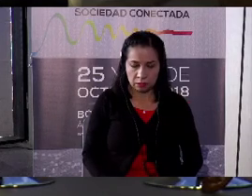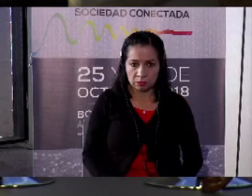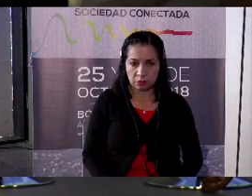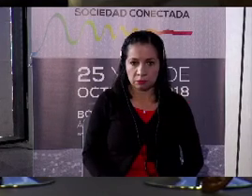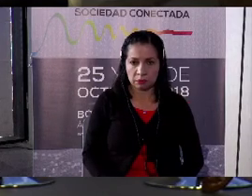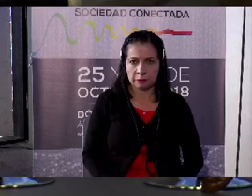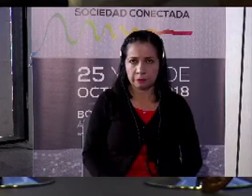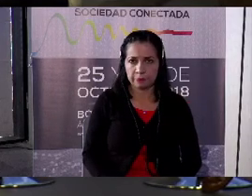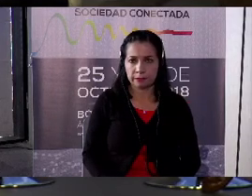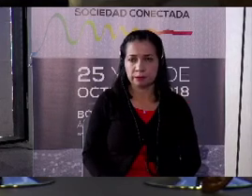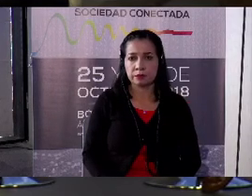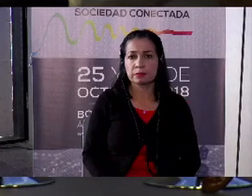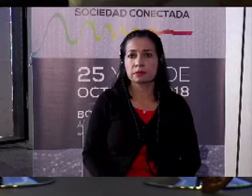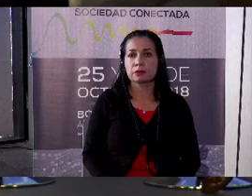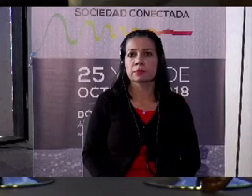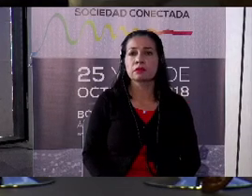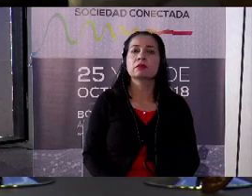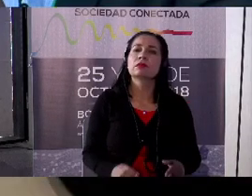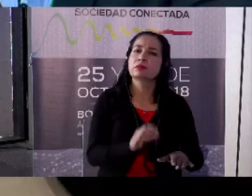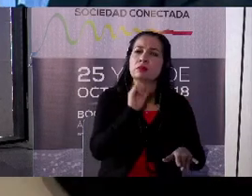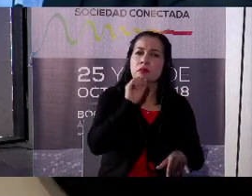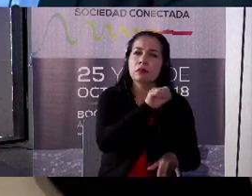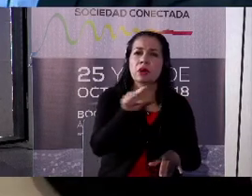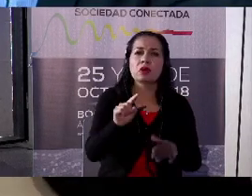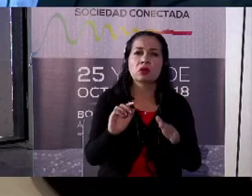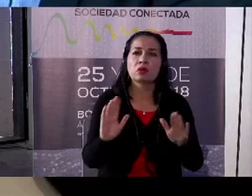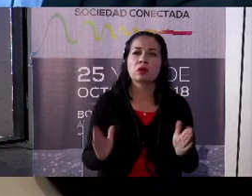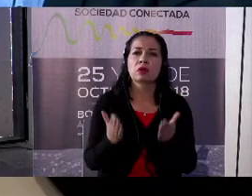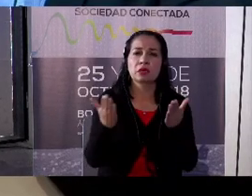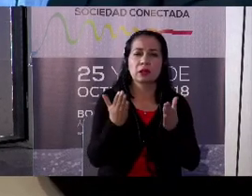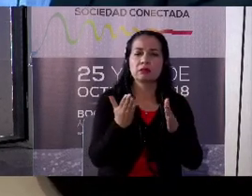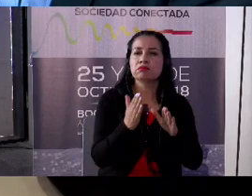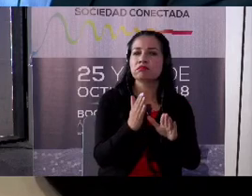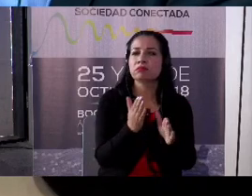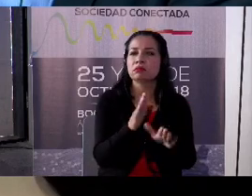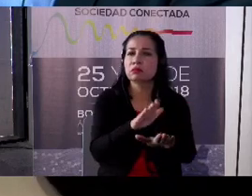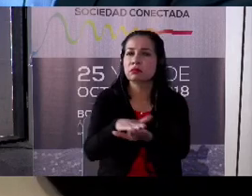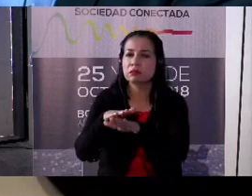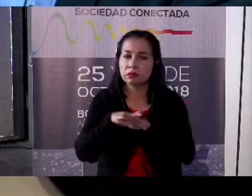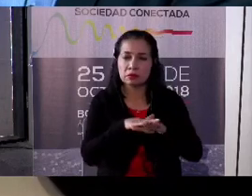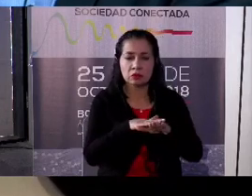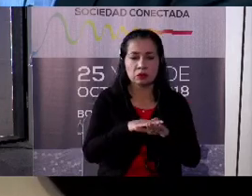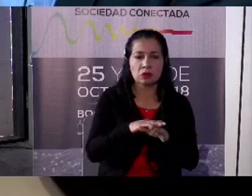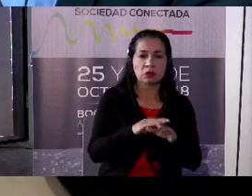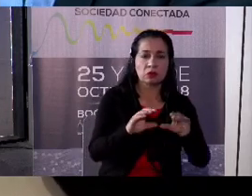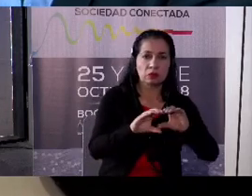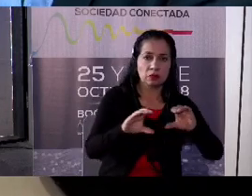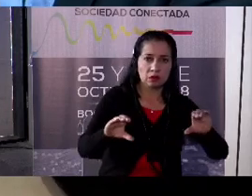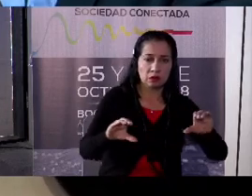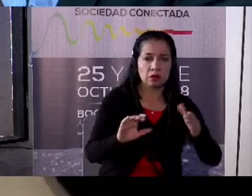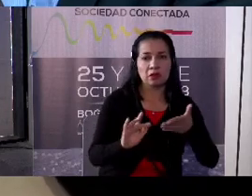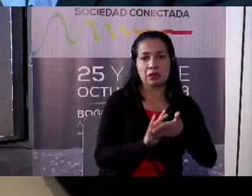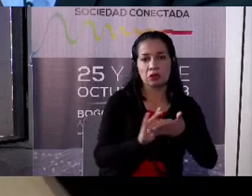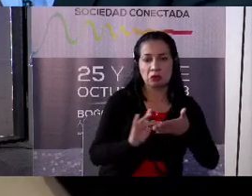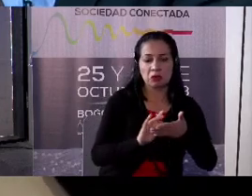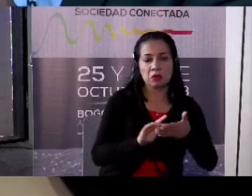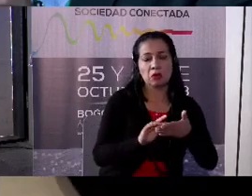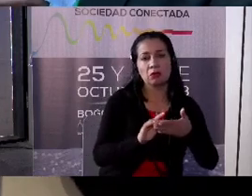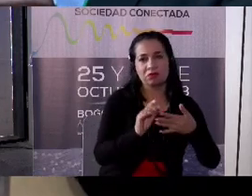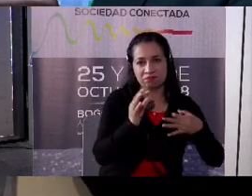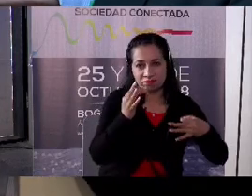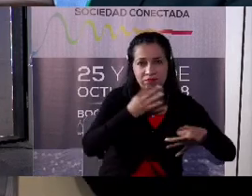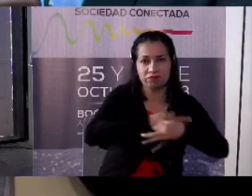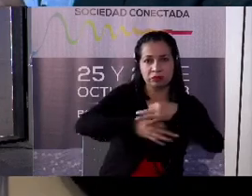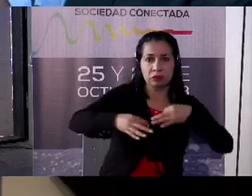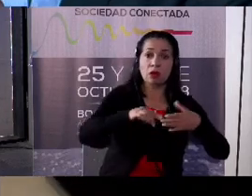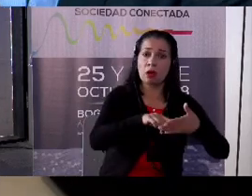máquina y es que los impulsa a reemplazar un dispositivo que puede estar funcionando bien todavía por un